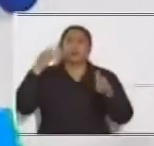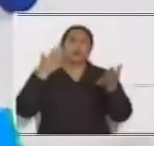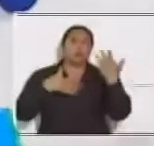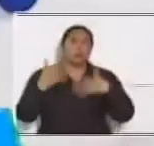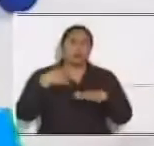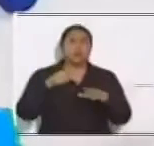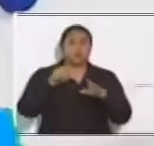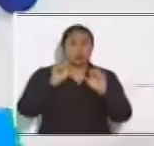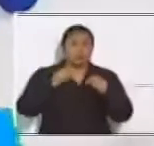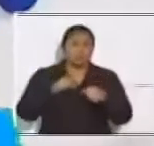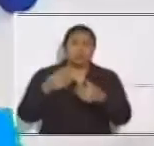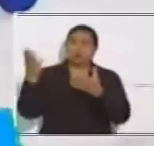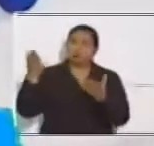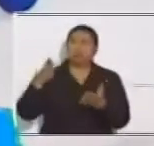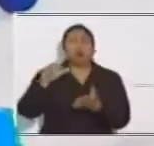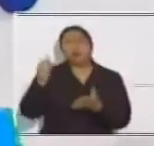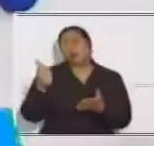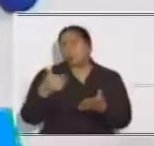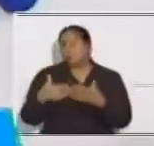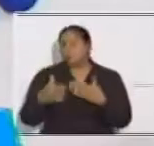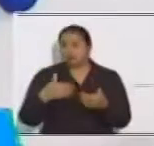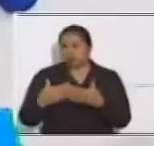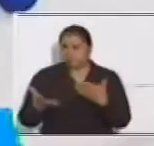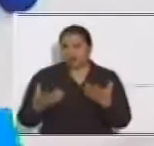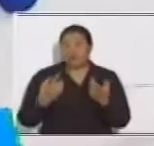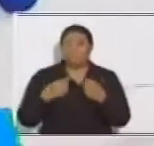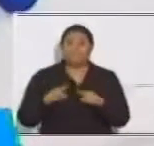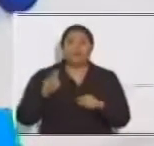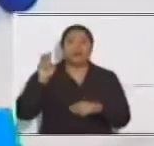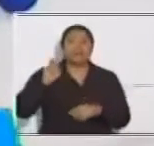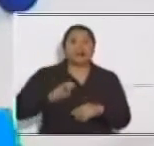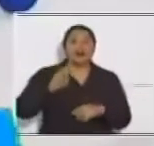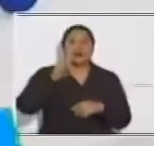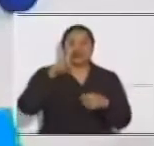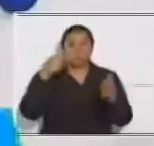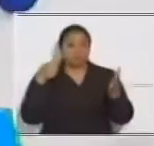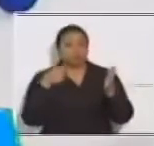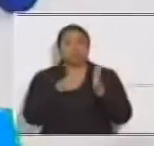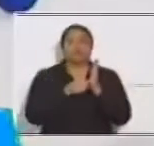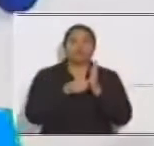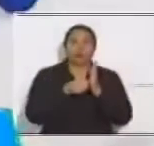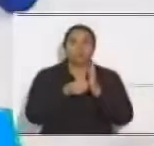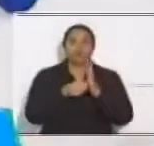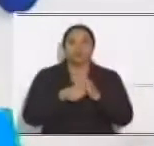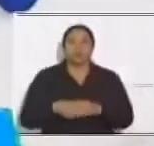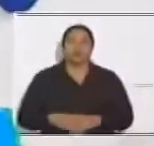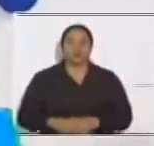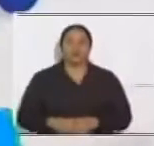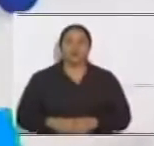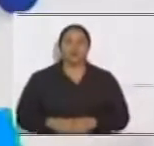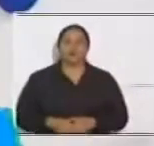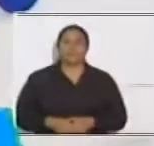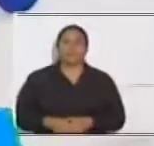¿sí? Porque lo que necesitamos es la idea. Ya usé unas tachuelitas.